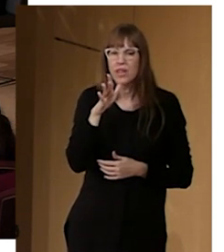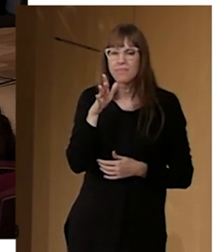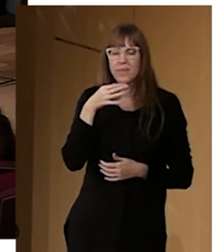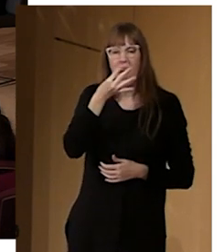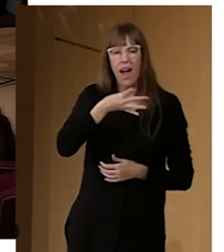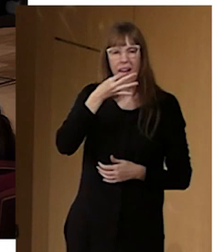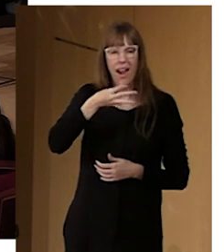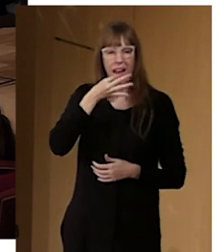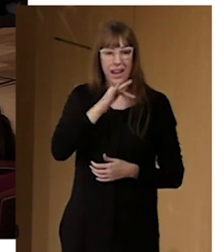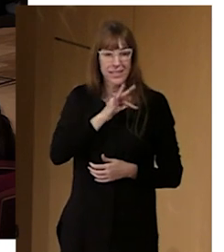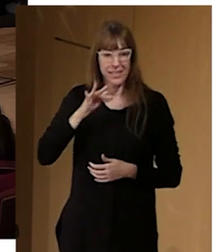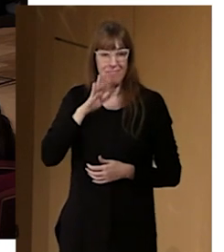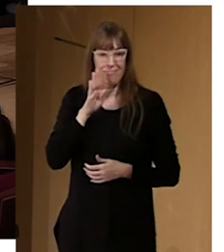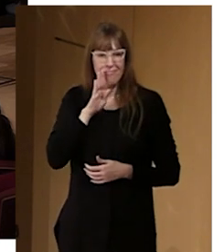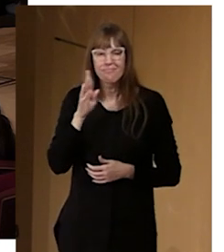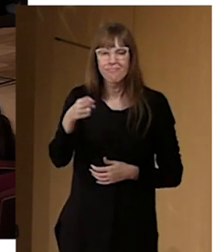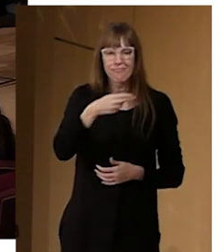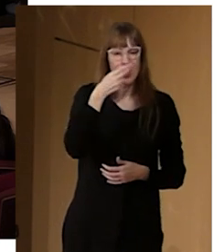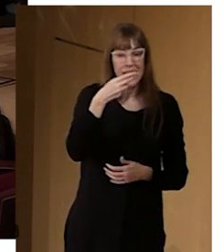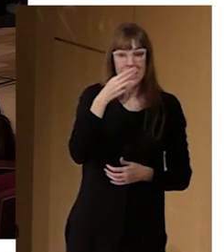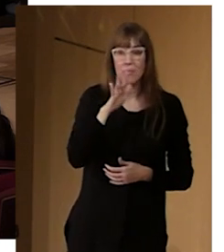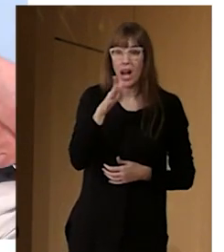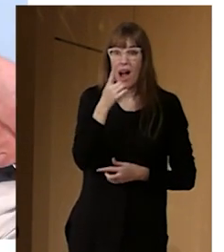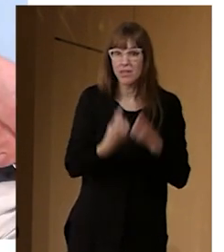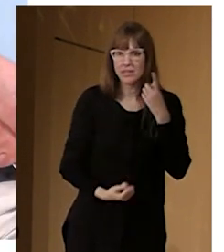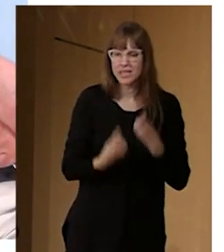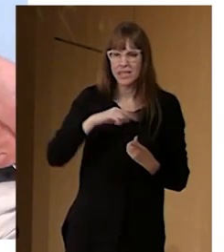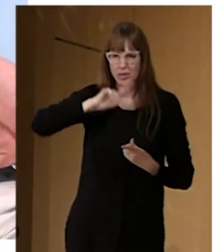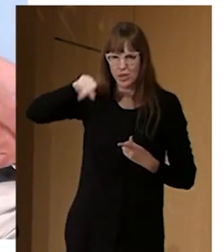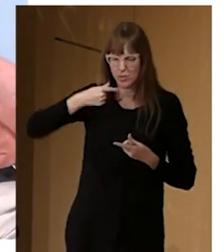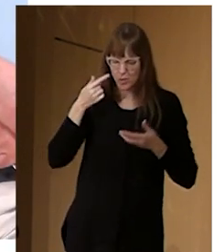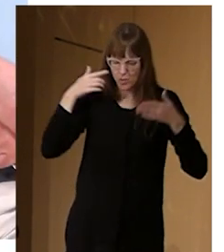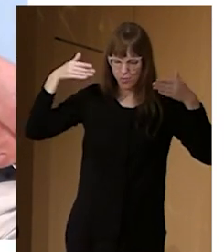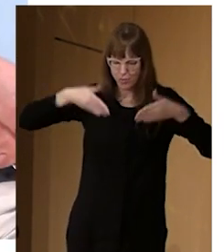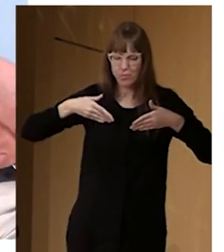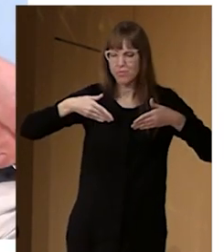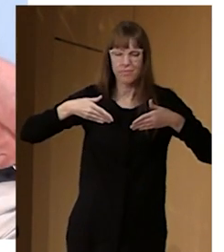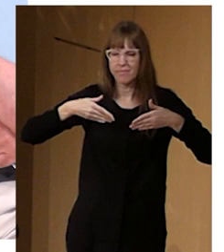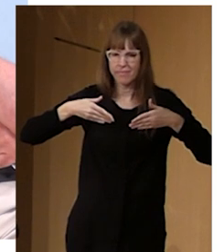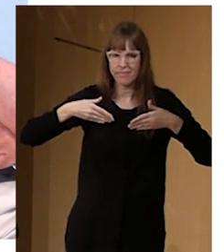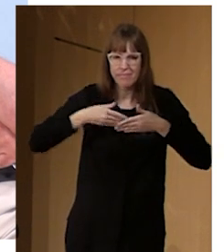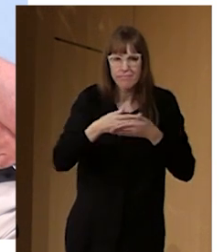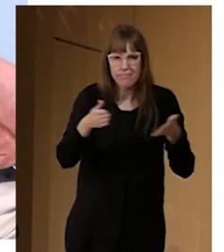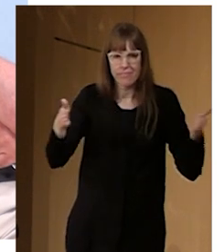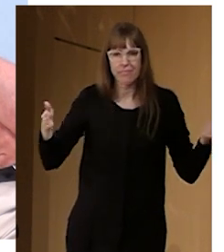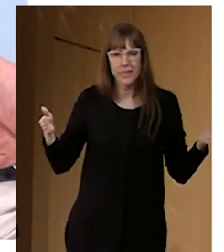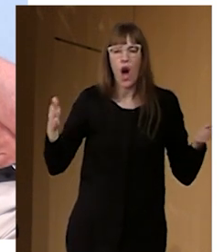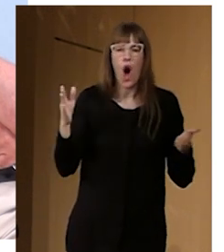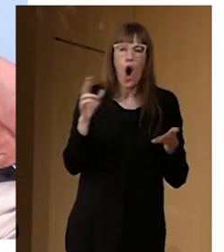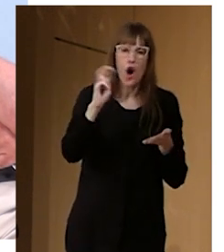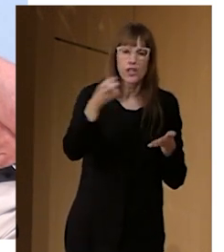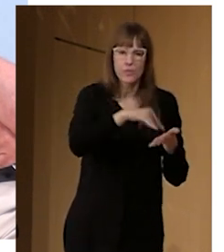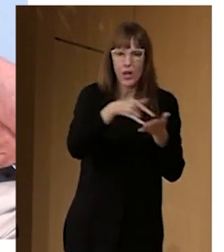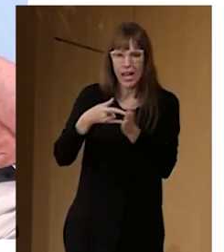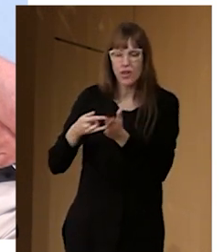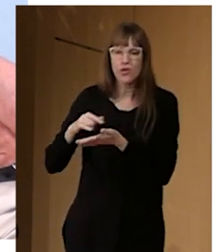comentando y que es verdad que a veces estamos cada uno muy metid en lo nuestro y no nos da tiempo tampoco de de conocer un poquito más a fondo otros proyectos que son super